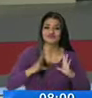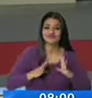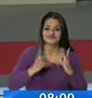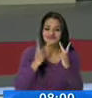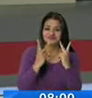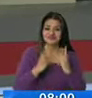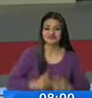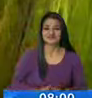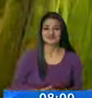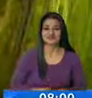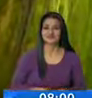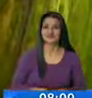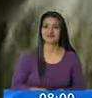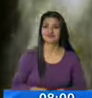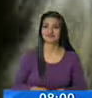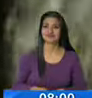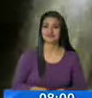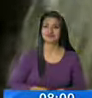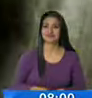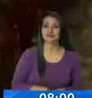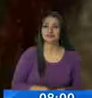Veamos.